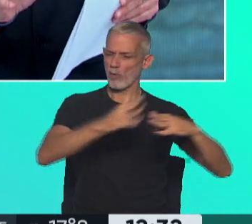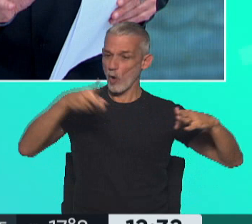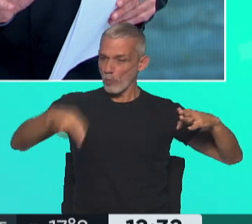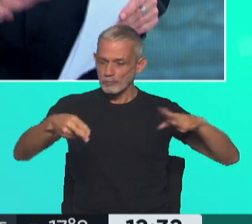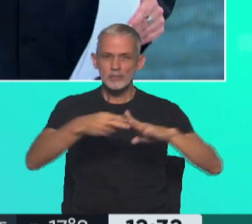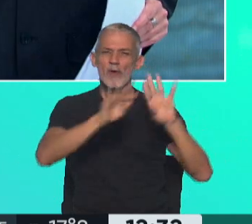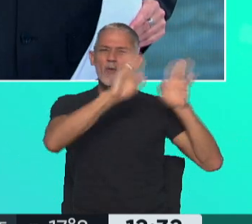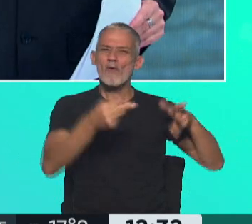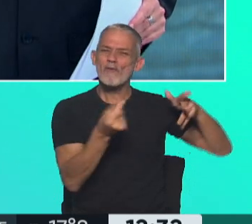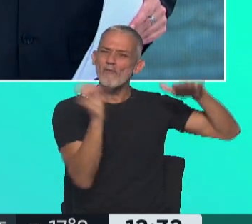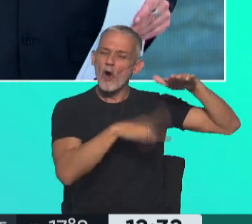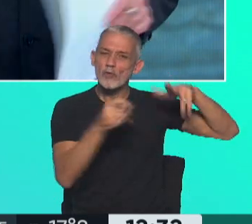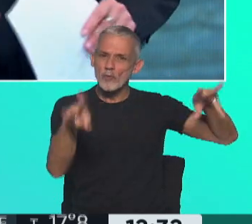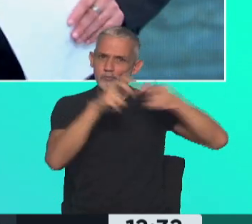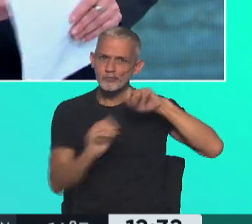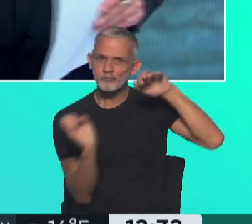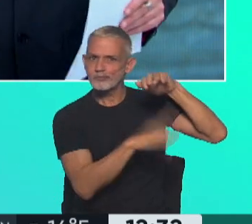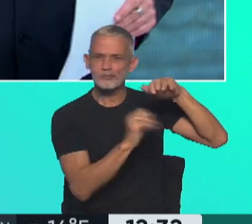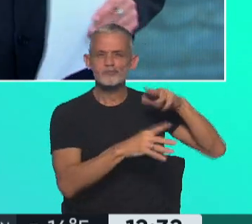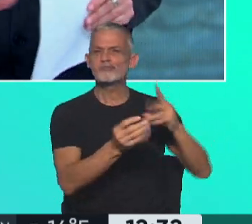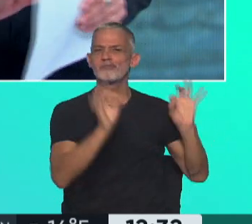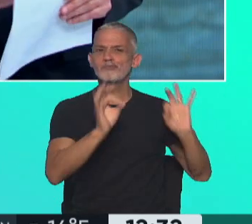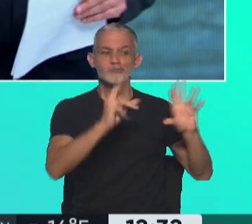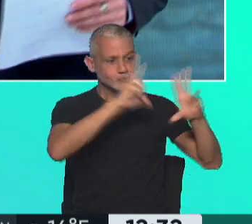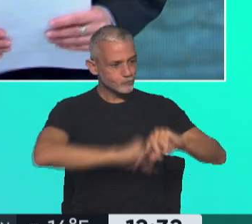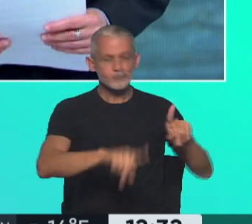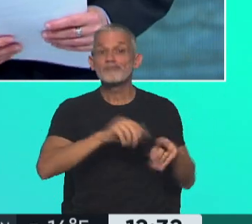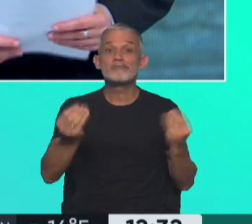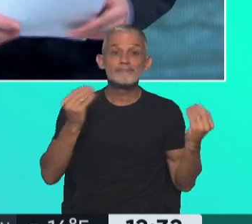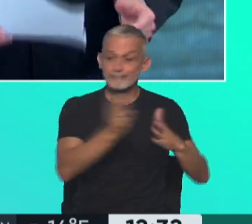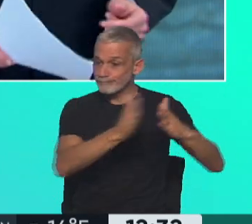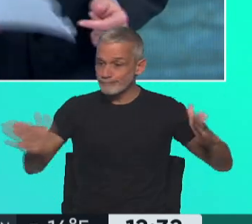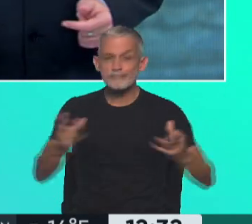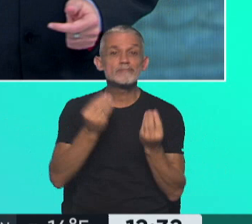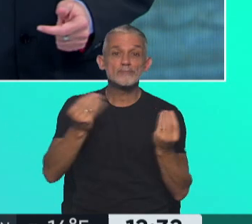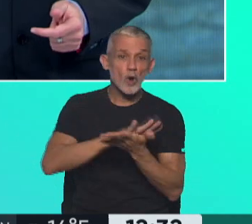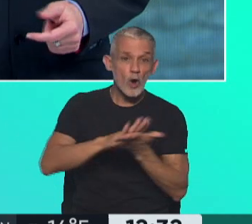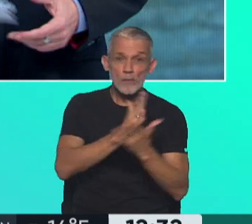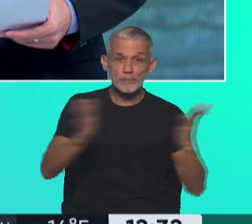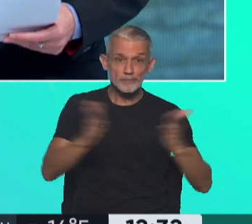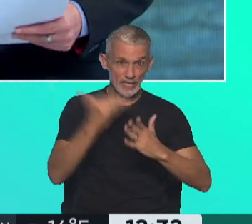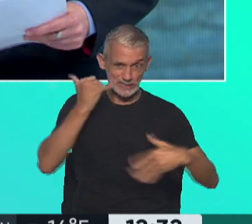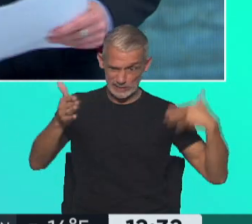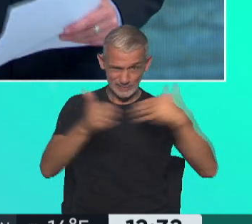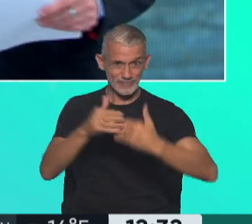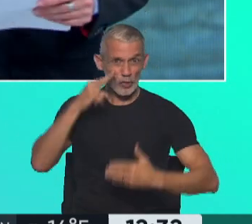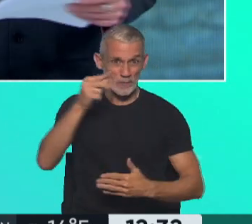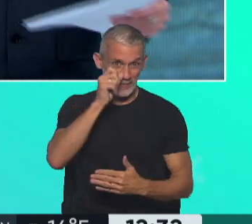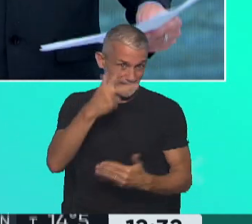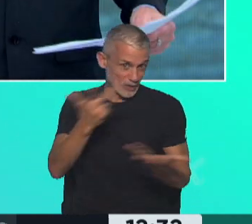este fondo de fomento en diciembre de 2022 fíjense que van haciendo en el camino bueno estamos llegando al 2022